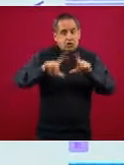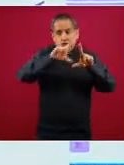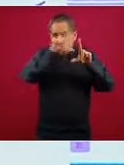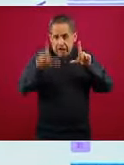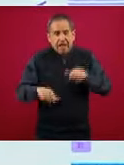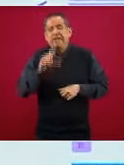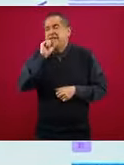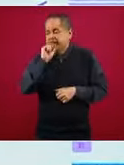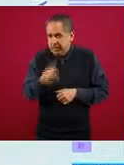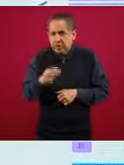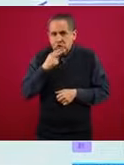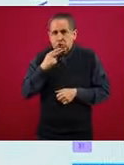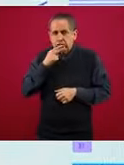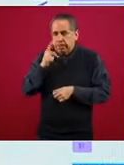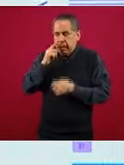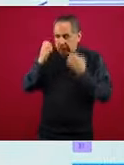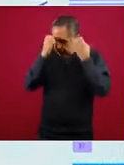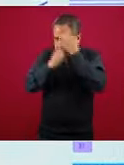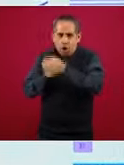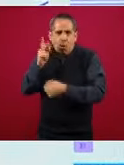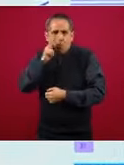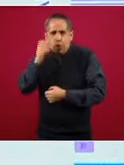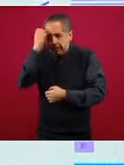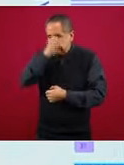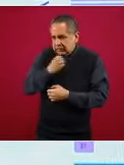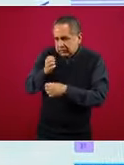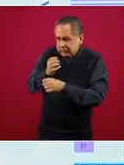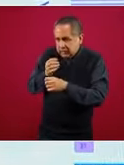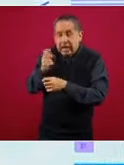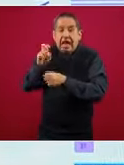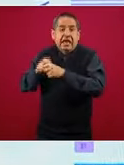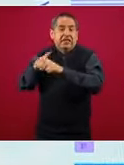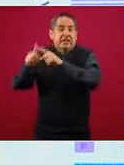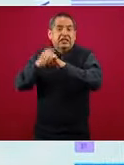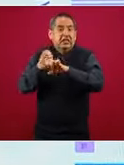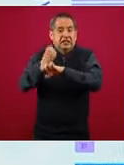se utiliza para hacer diagnósticos en los estados.